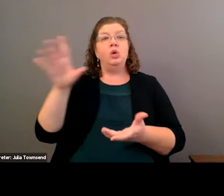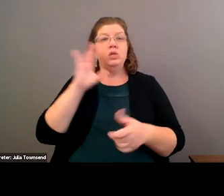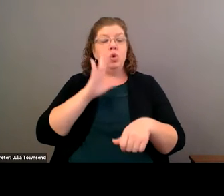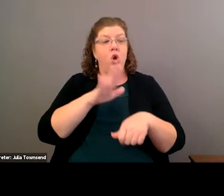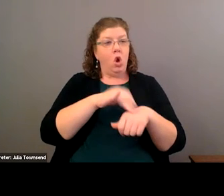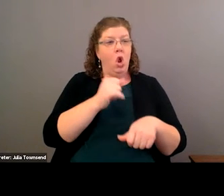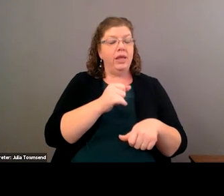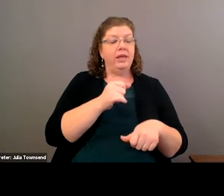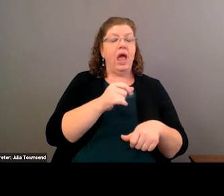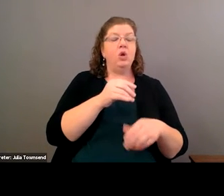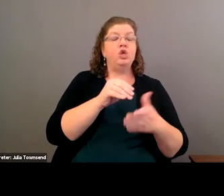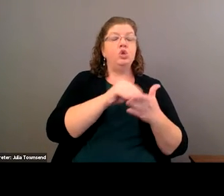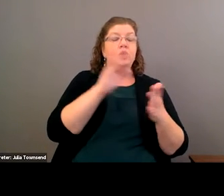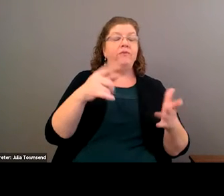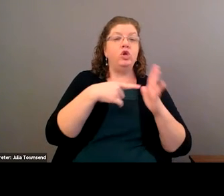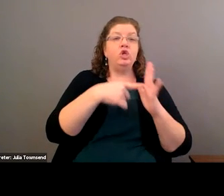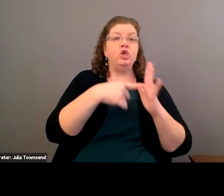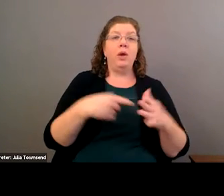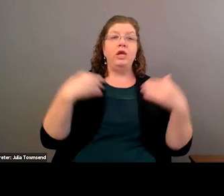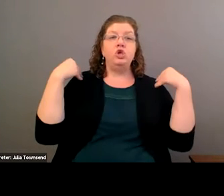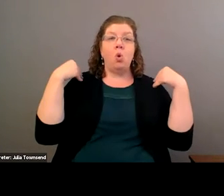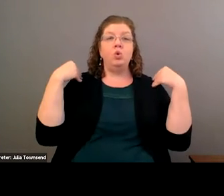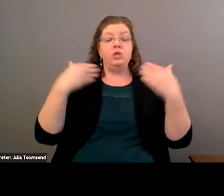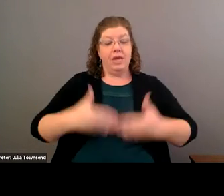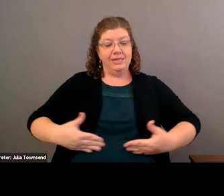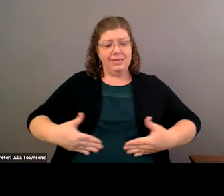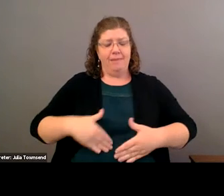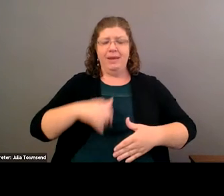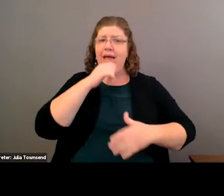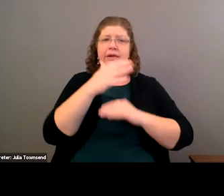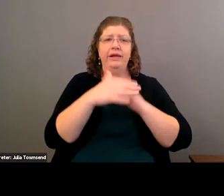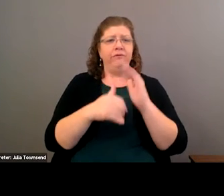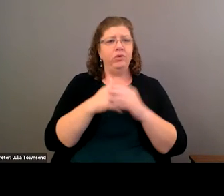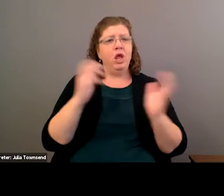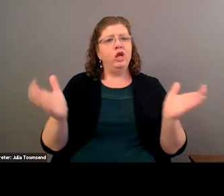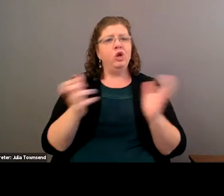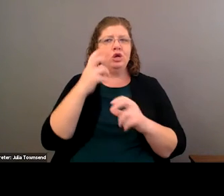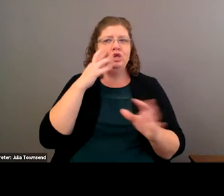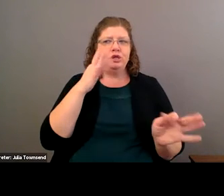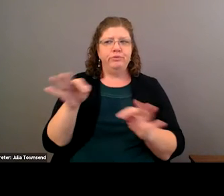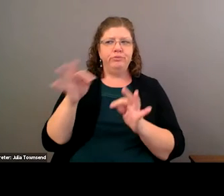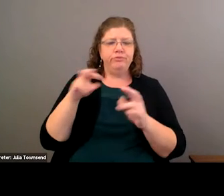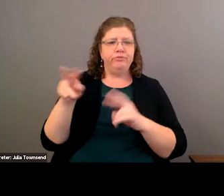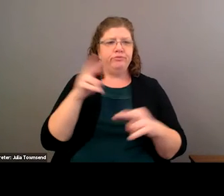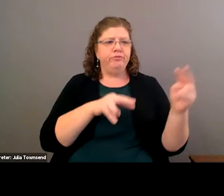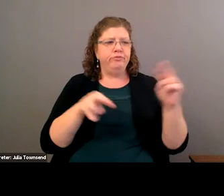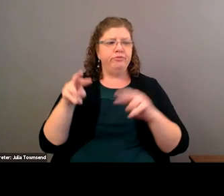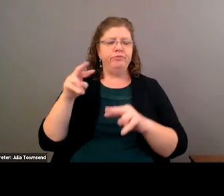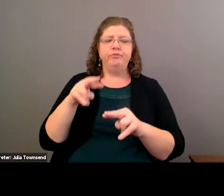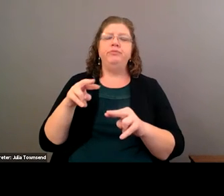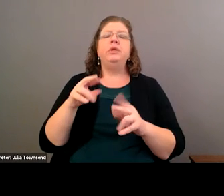cumplir. Hay maestros que están regañando y haciendo a los estudiantes sentirse incómodos.